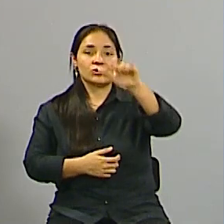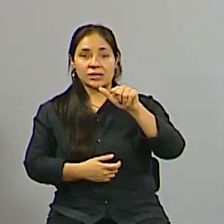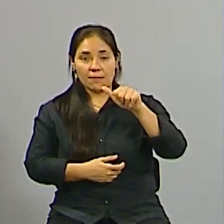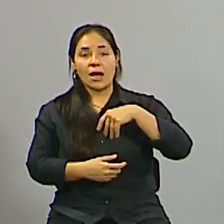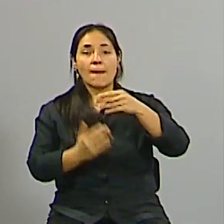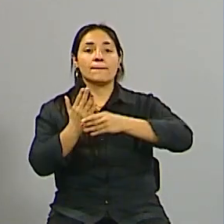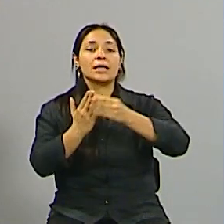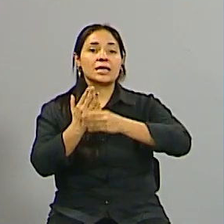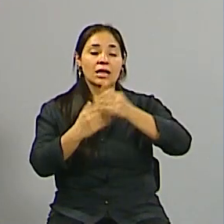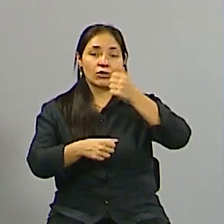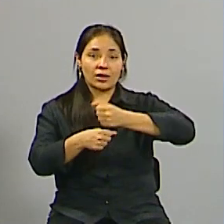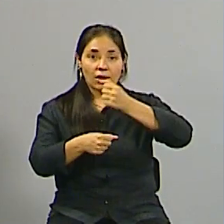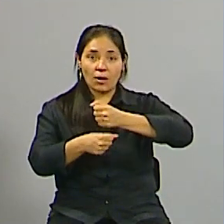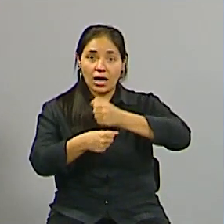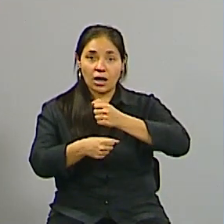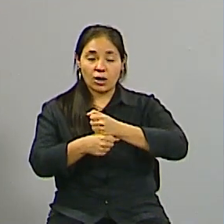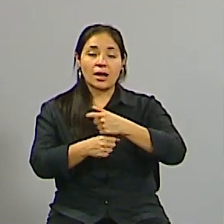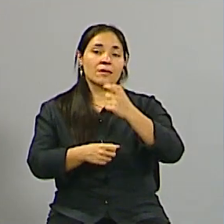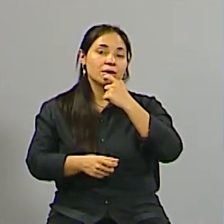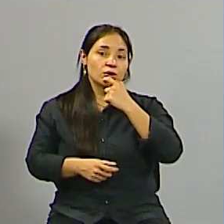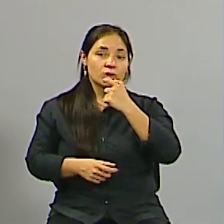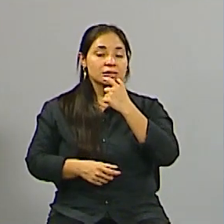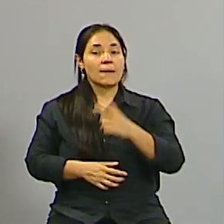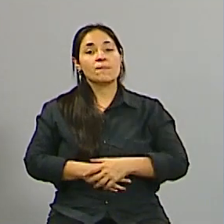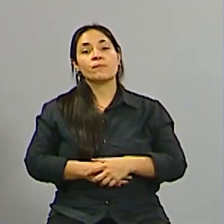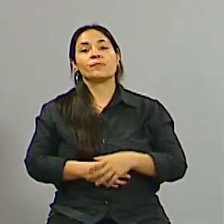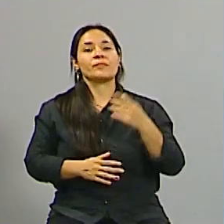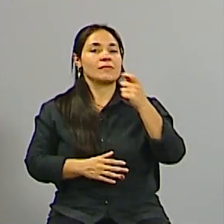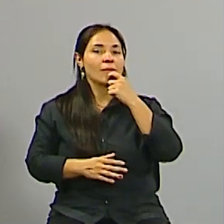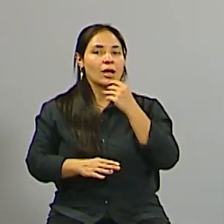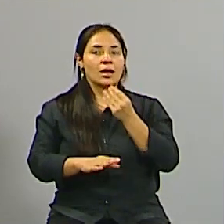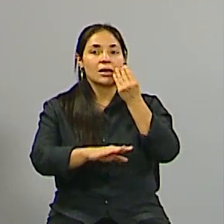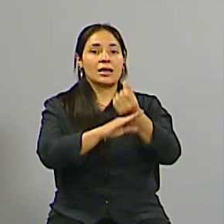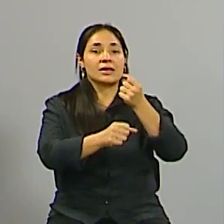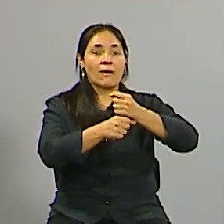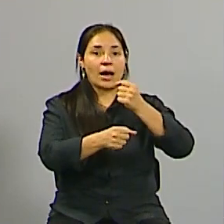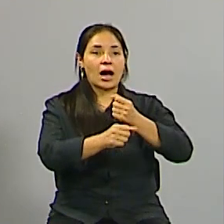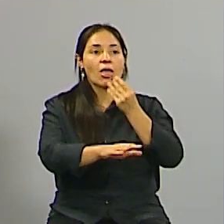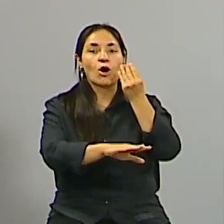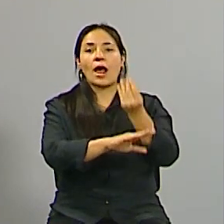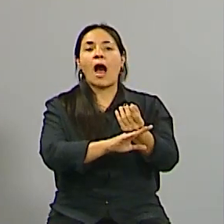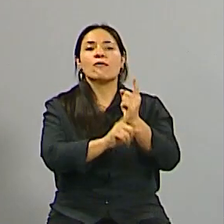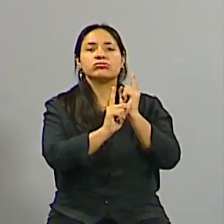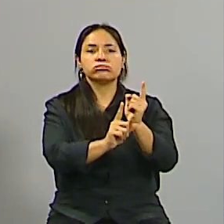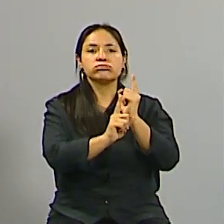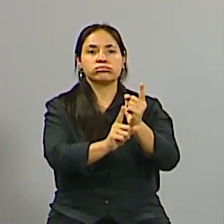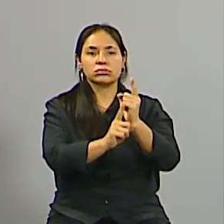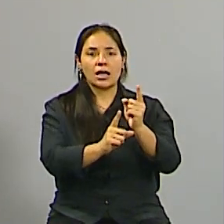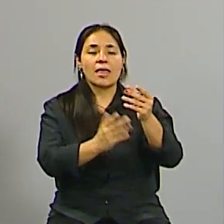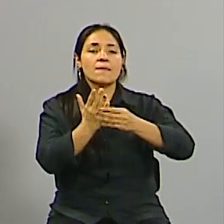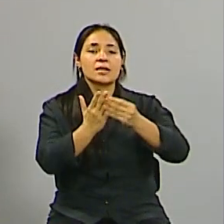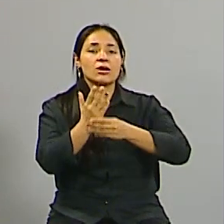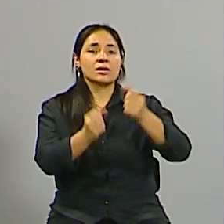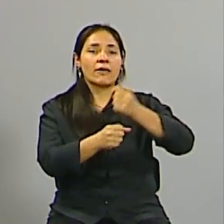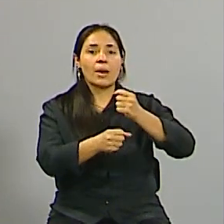el Ministerio de Trabajo de Mendoza, pero en lugar de ser una trabajadora de planta del Ministerio de